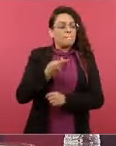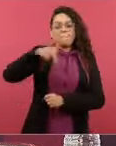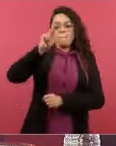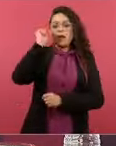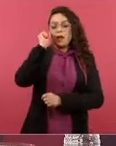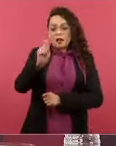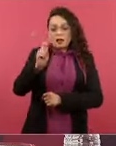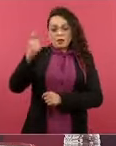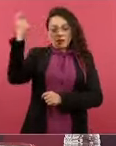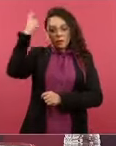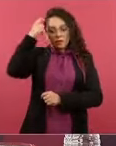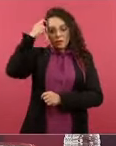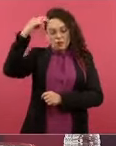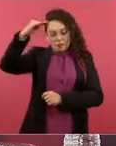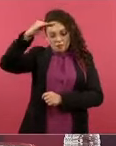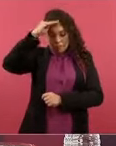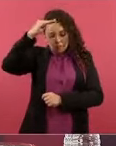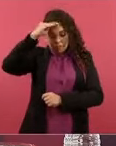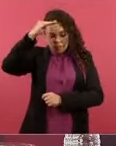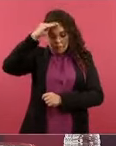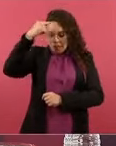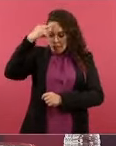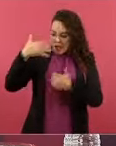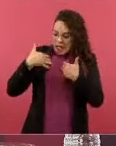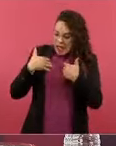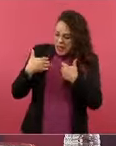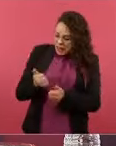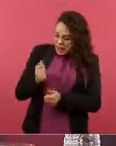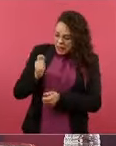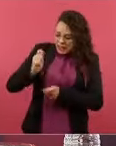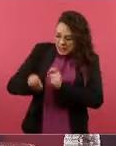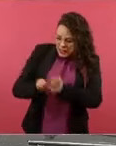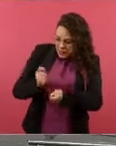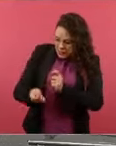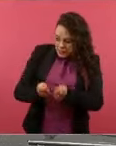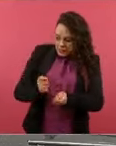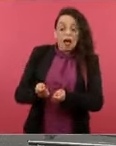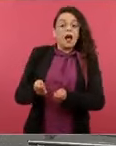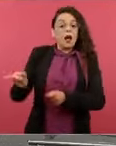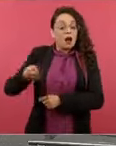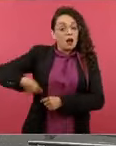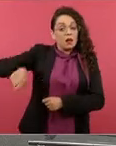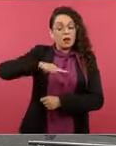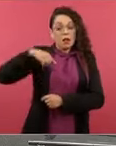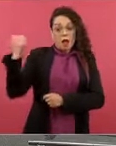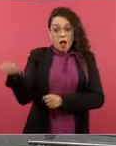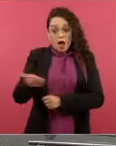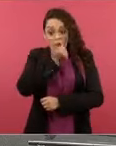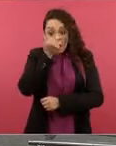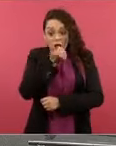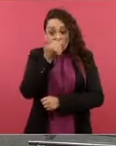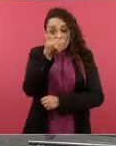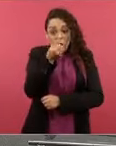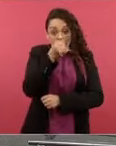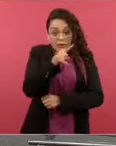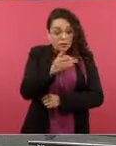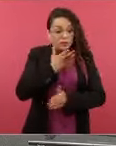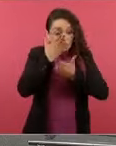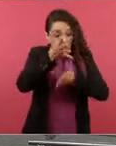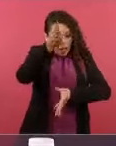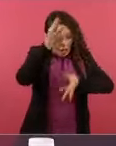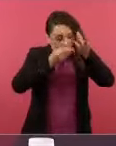pensamiento crítico, del pensamiento reflexivo, y las alumnas y los alumnos que se forman con esta dinámica son